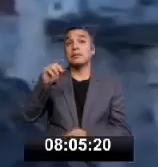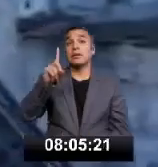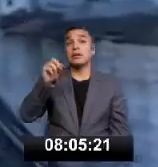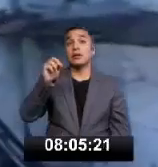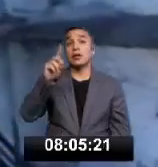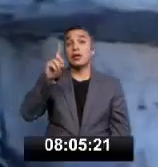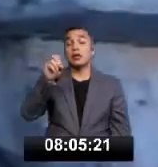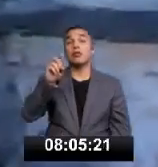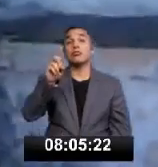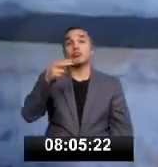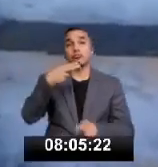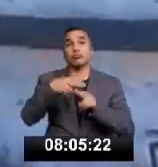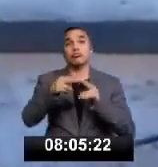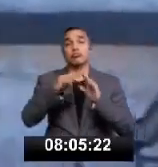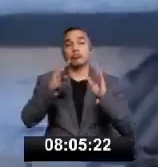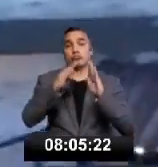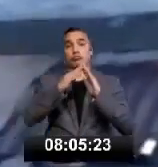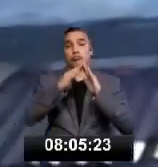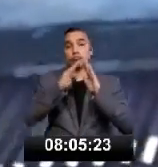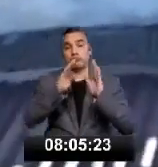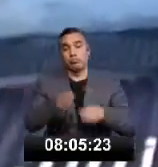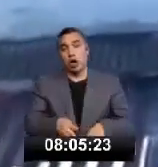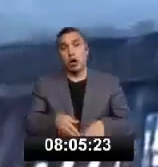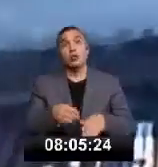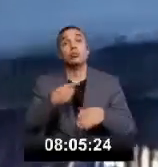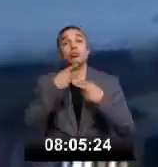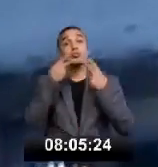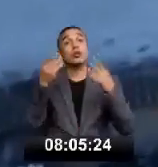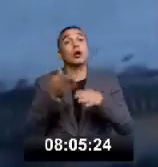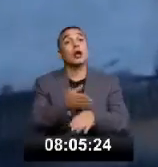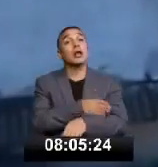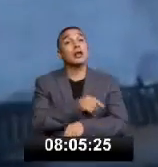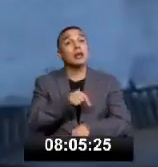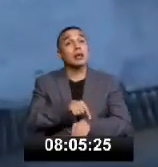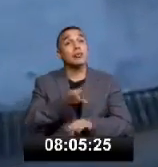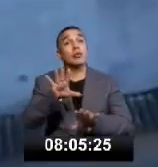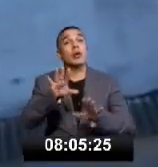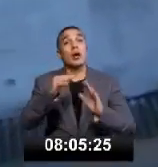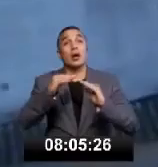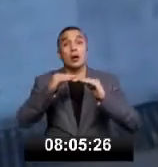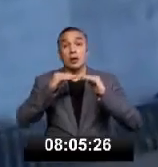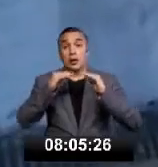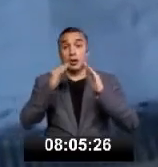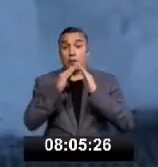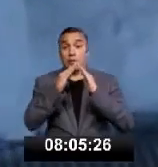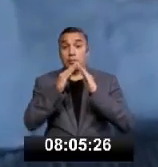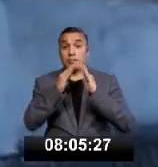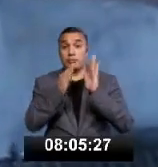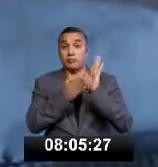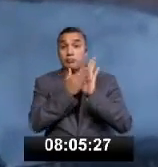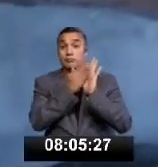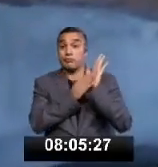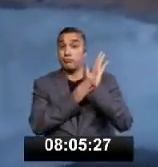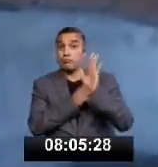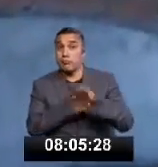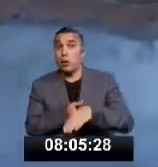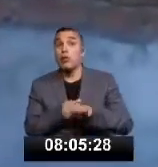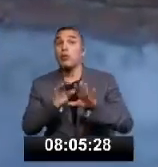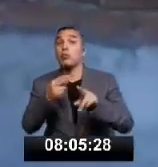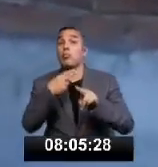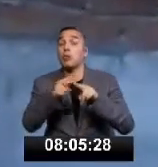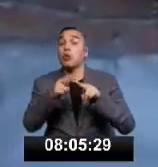Maldonado, se va a caer. Por favor, estamos anunciando, en cualquier momento los balcones, la pared inclusive, se viene